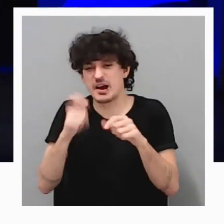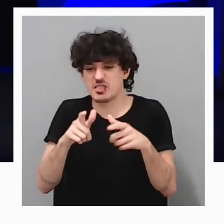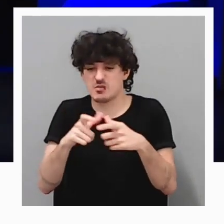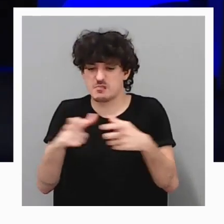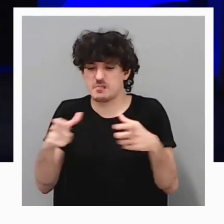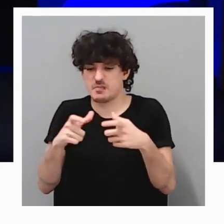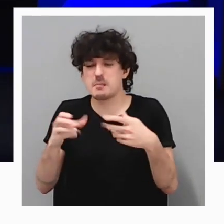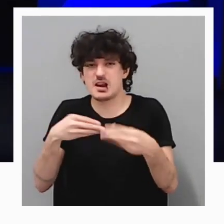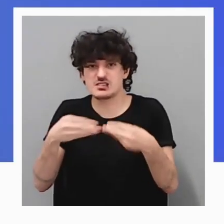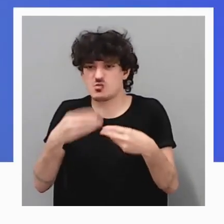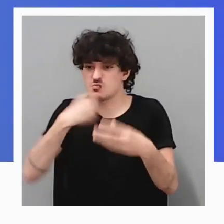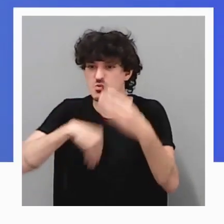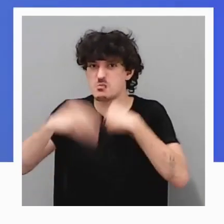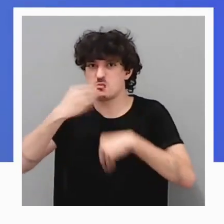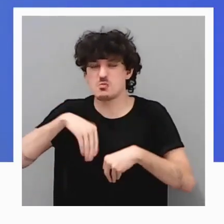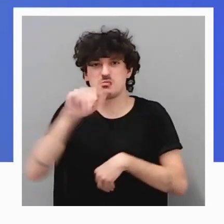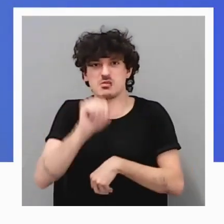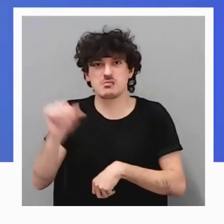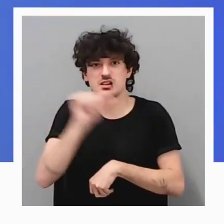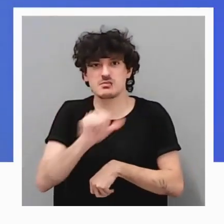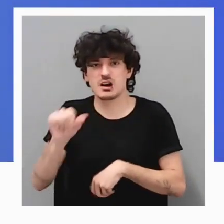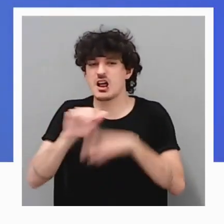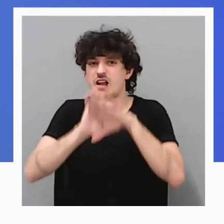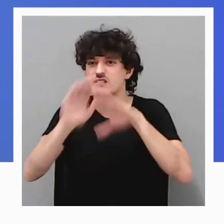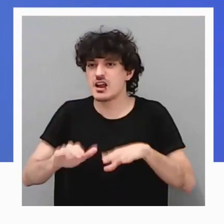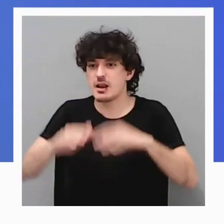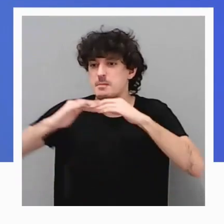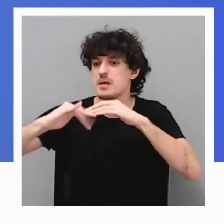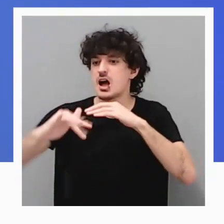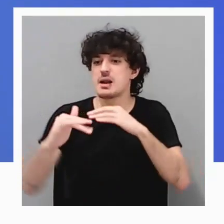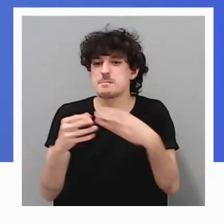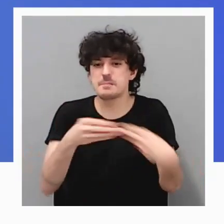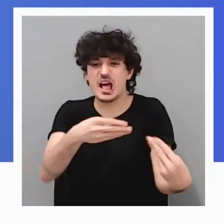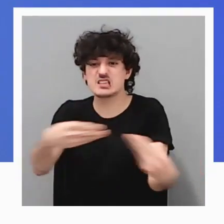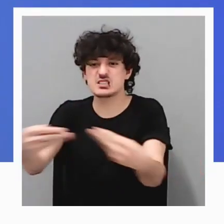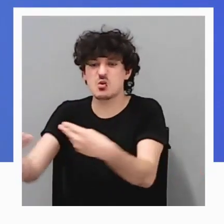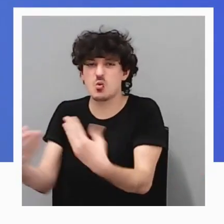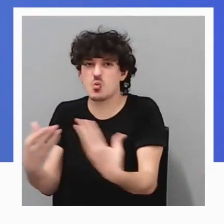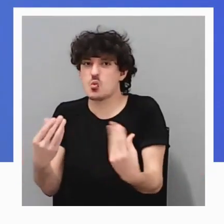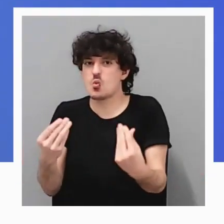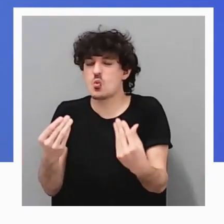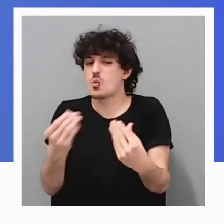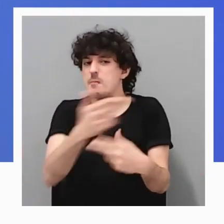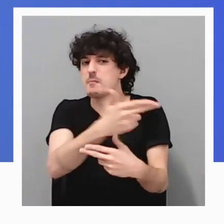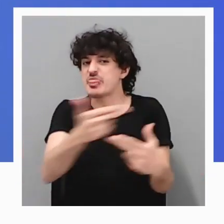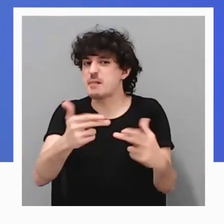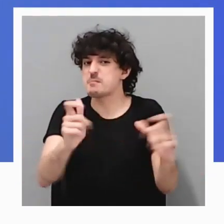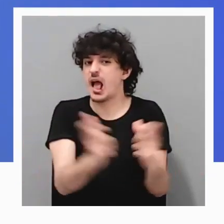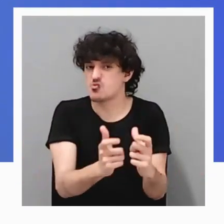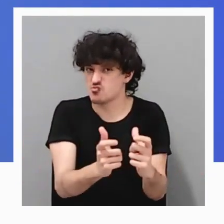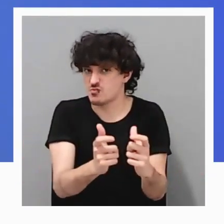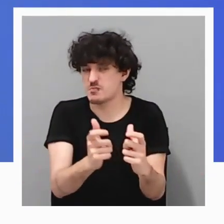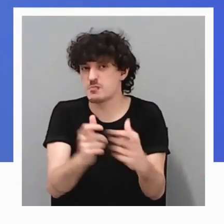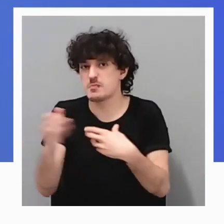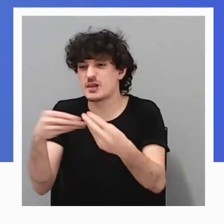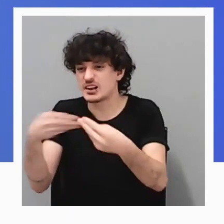el mar. Y para evitar esa realidad, en BioFi nos hemos propuesto convertir ese residuo plástico que no se